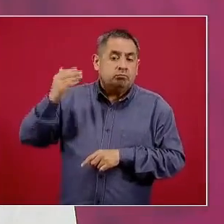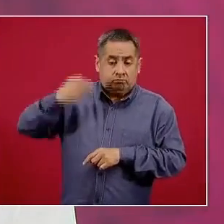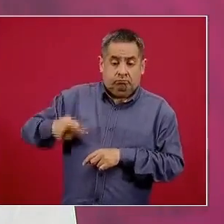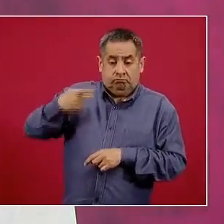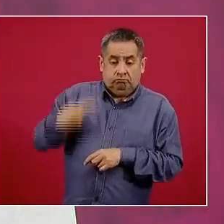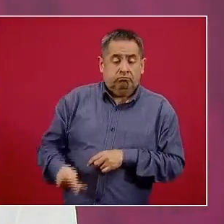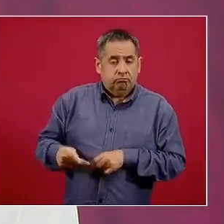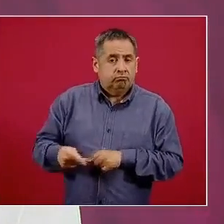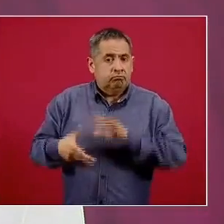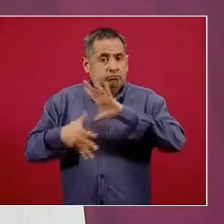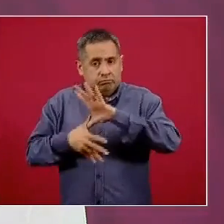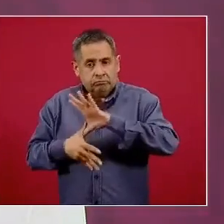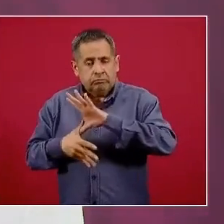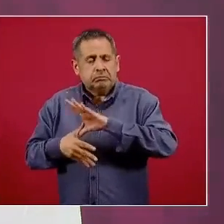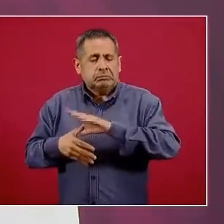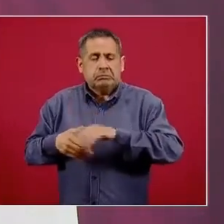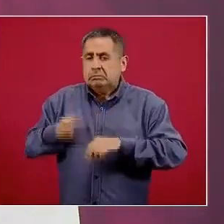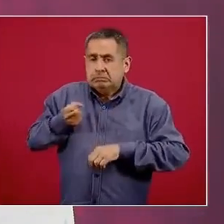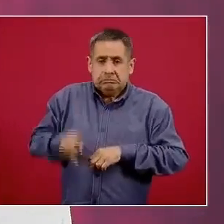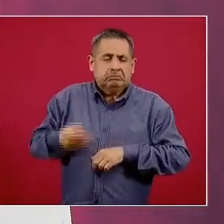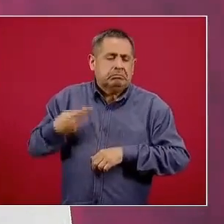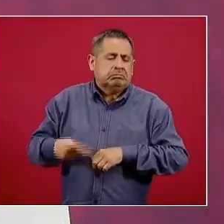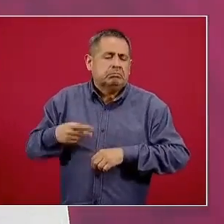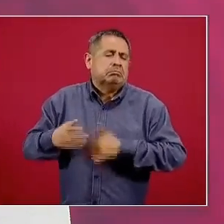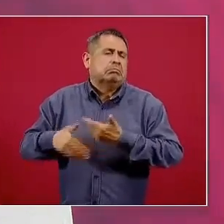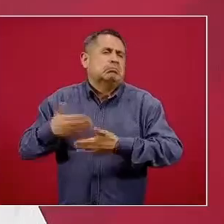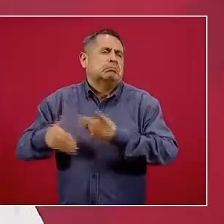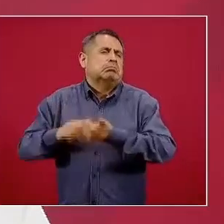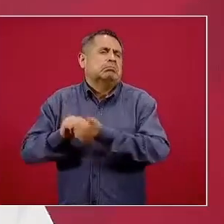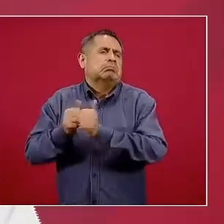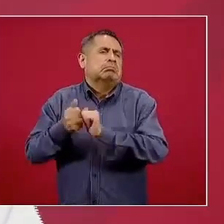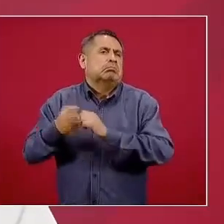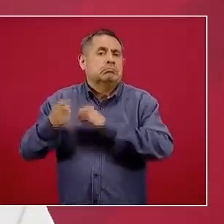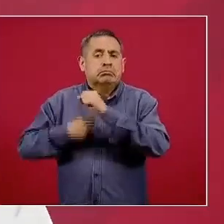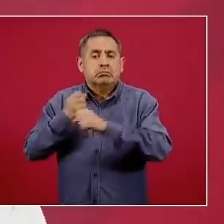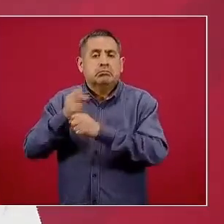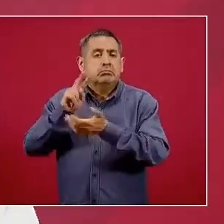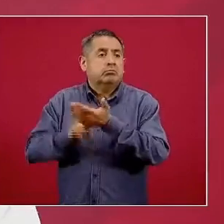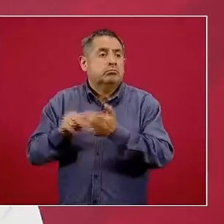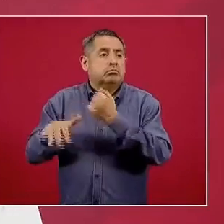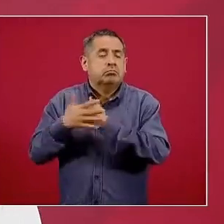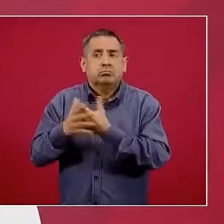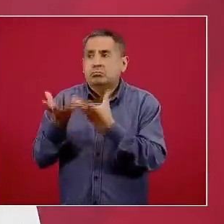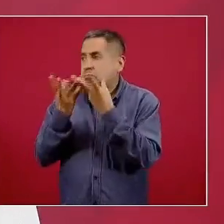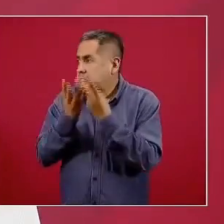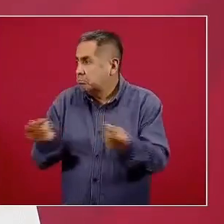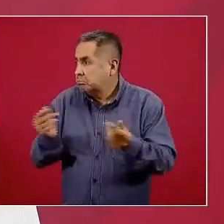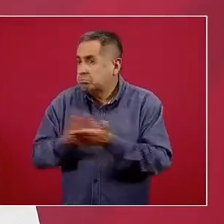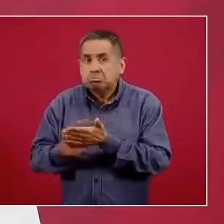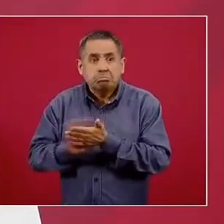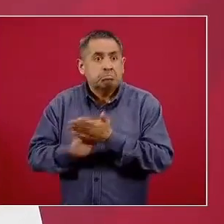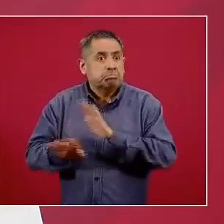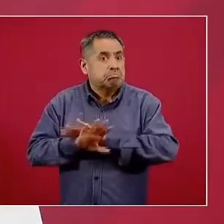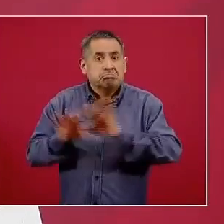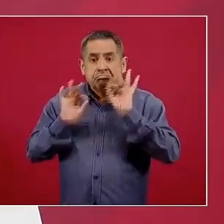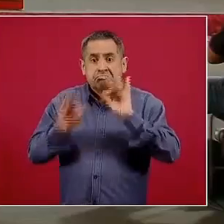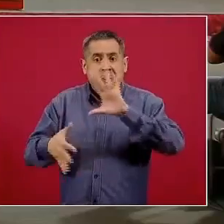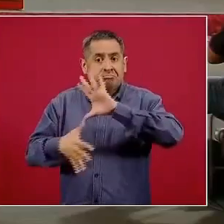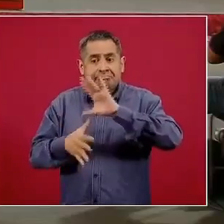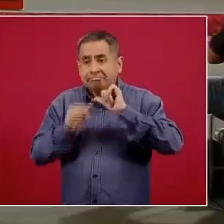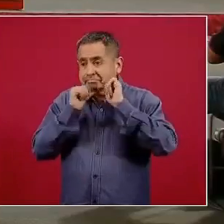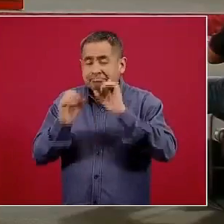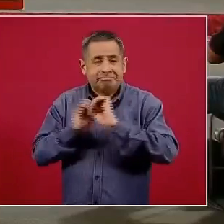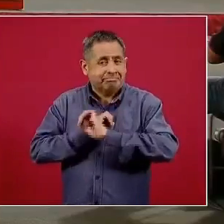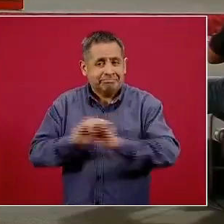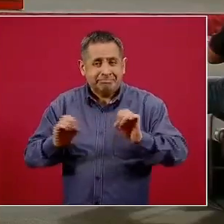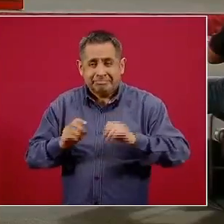continente americano, que desapareció rumbo al año 2015, ya no teníamos casos registrados en el continente americano,